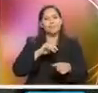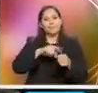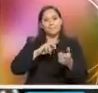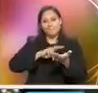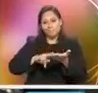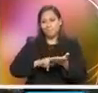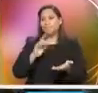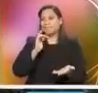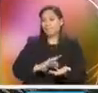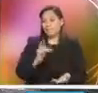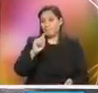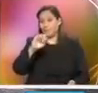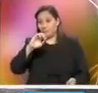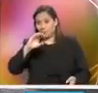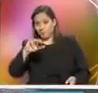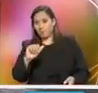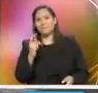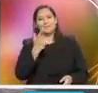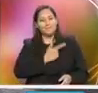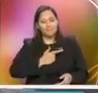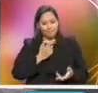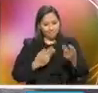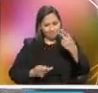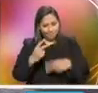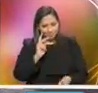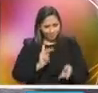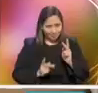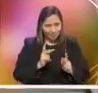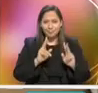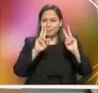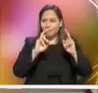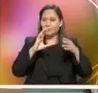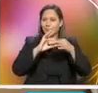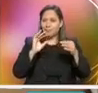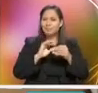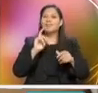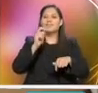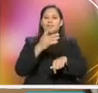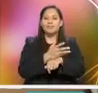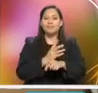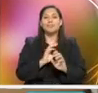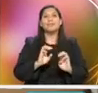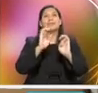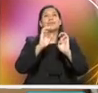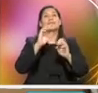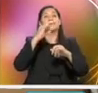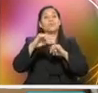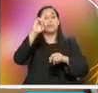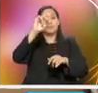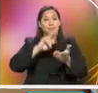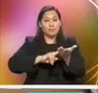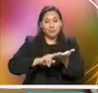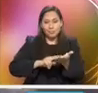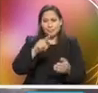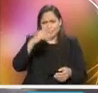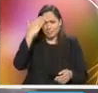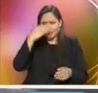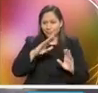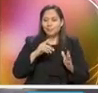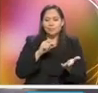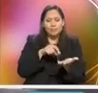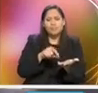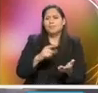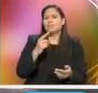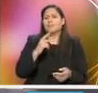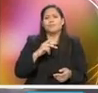gracias, Tomás. Con mucho gusto. Qué gusto que vengas a platicarnos de estos temas, azoteas verdes, en donde pues ya escucharon, podemos sembrar lo que